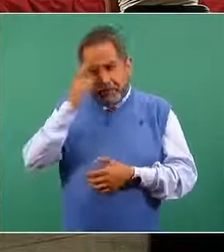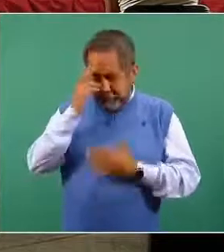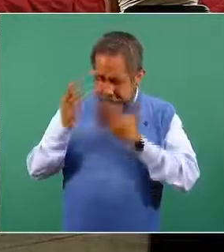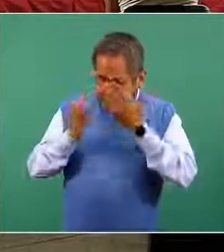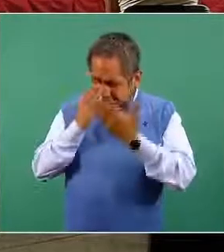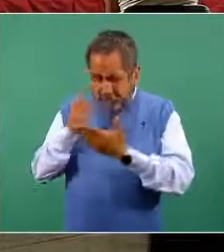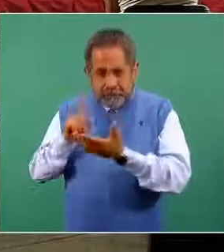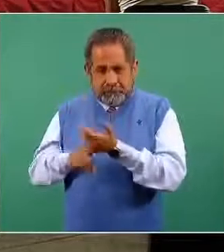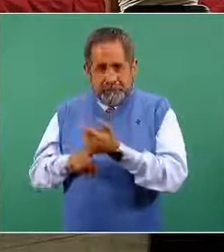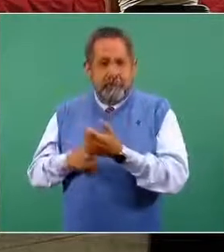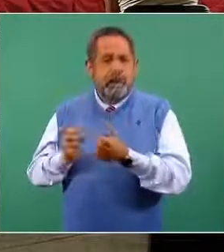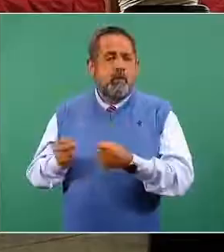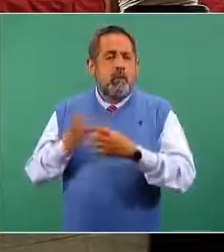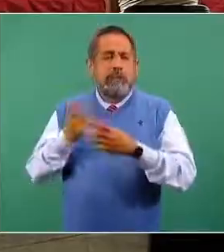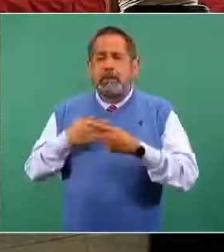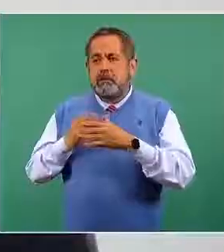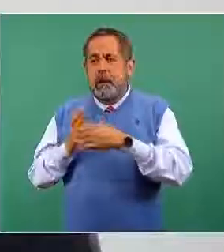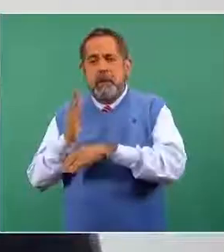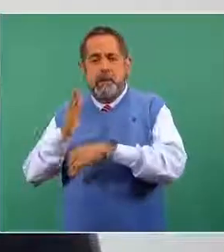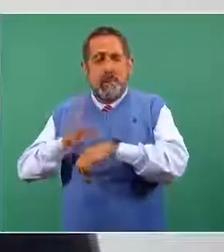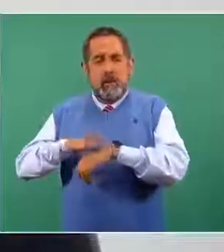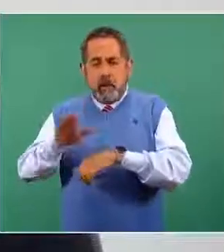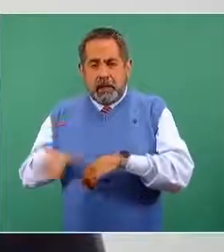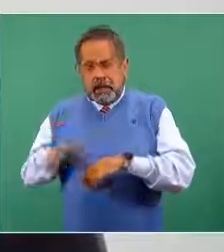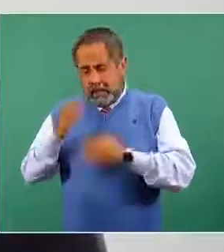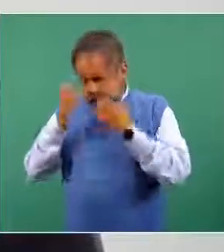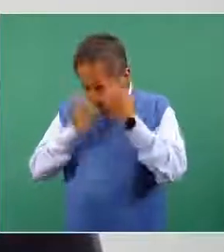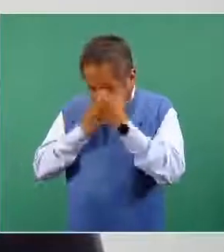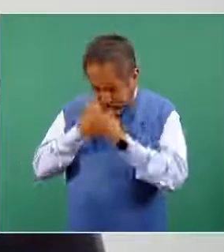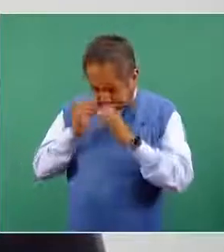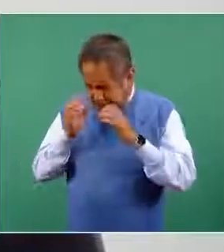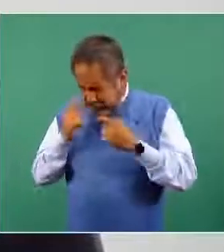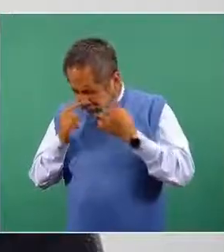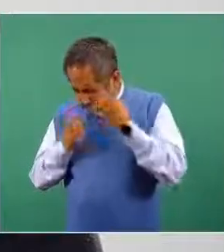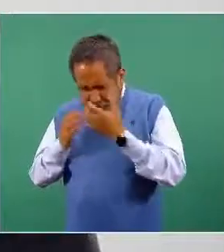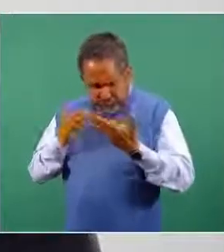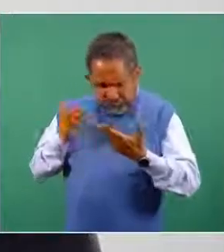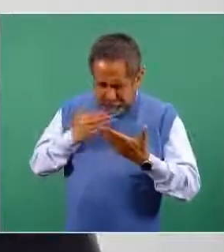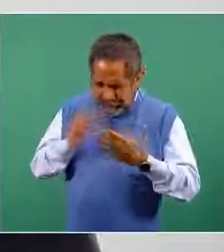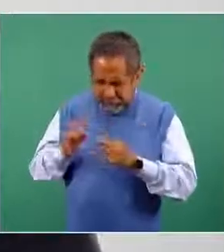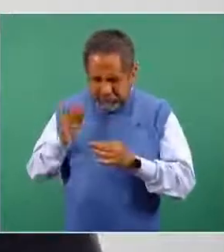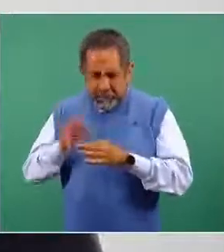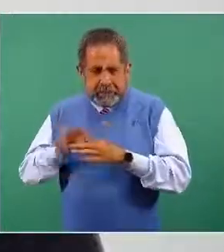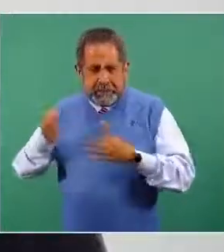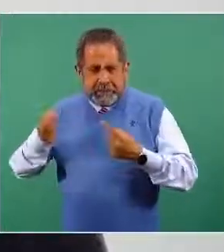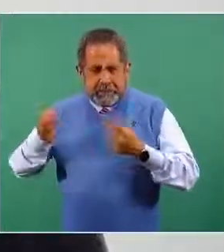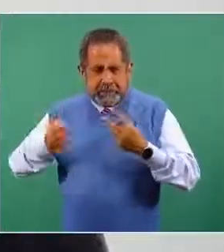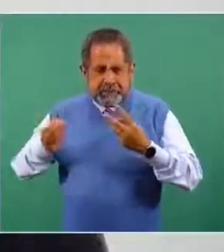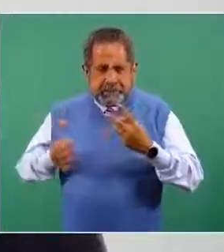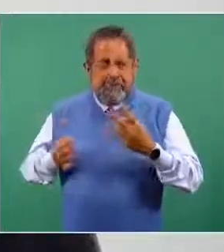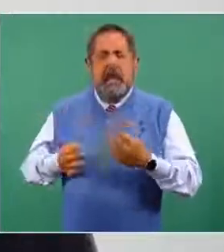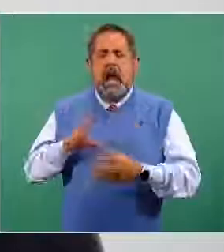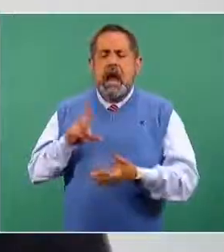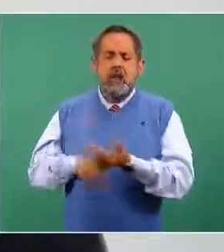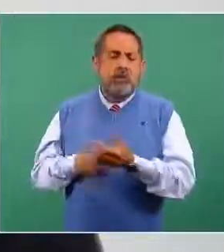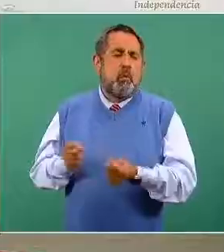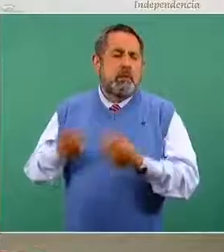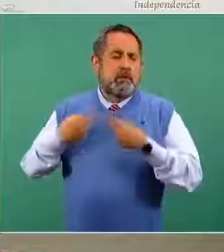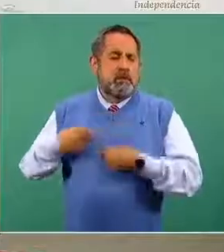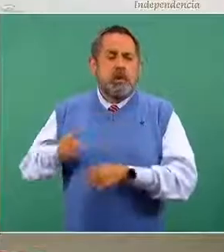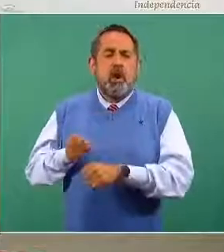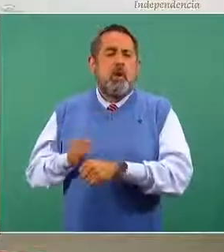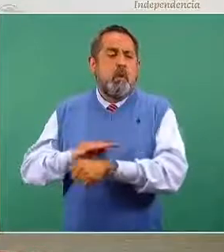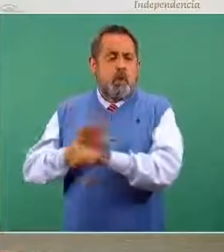análisis de exceso de mortalidad revisó y buscó en la documentación, certificados y actas, todas